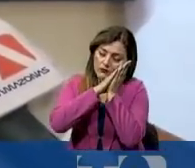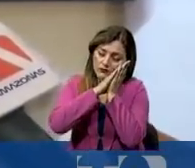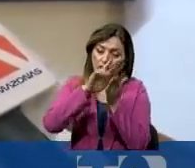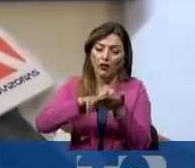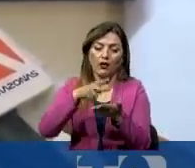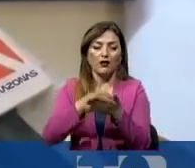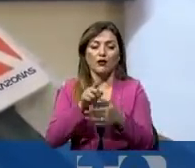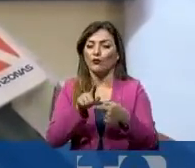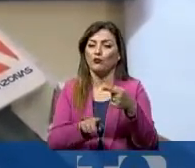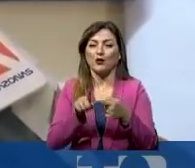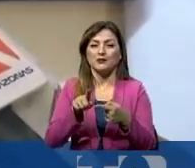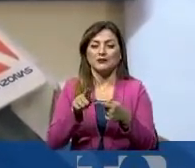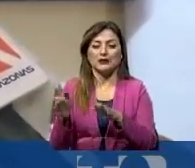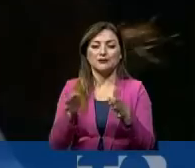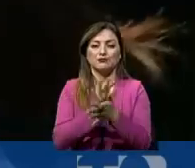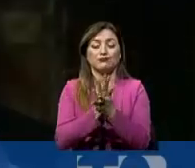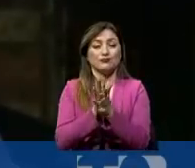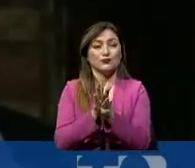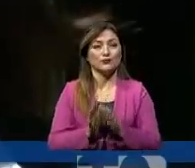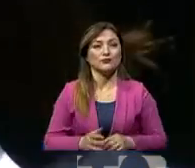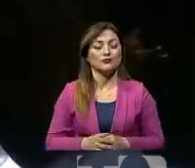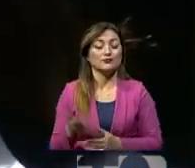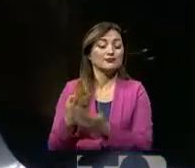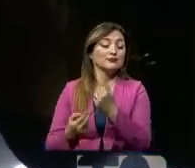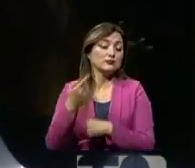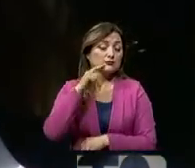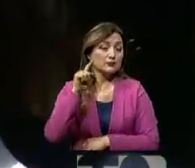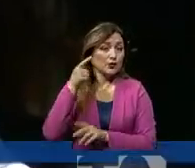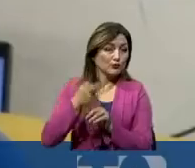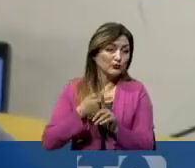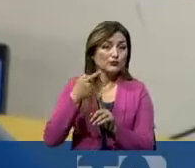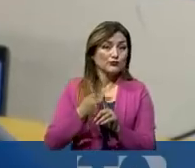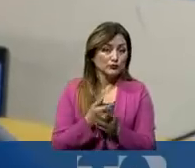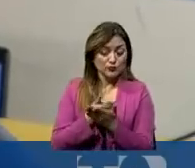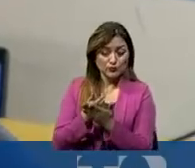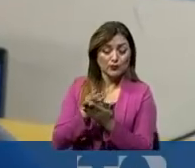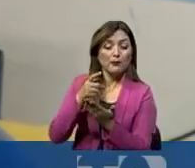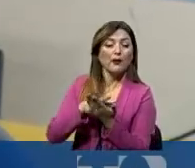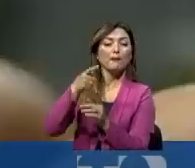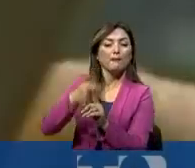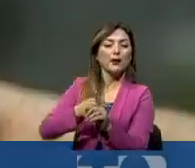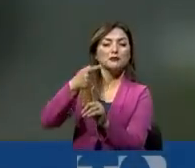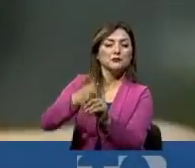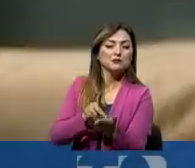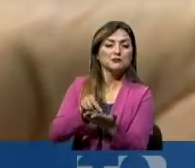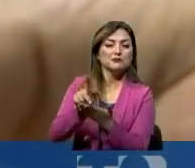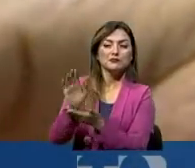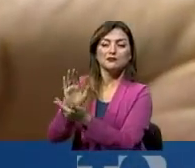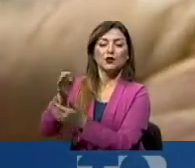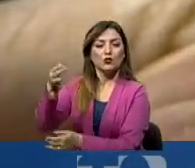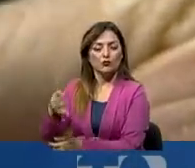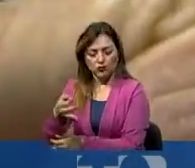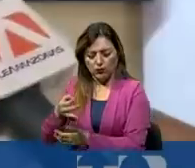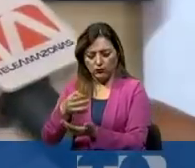que nos vamos a quedar sin el tratamiento. Ambas aseguran que todos los meses aportan al IES y que el instituto debería cumplir y saldar